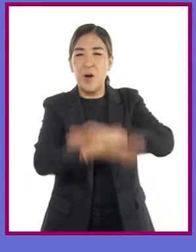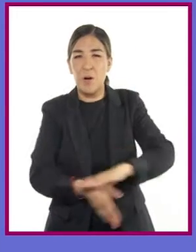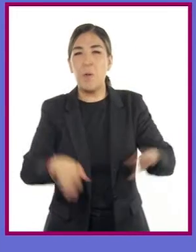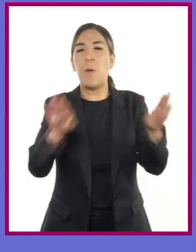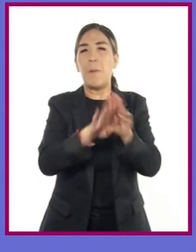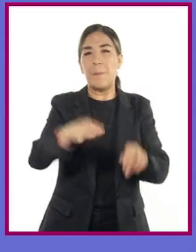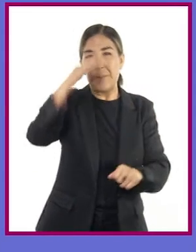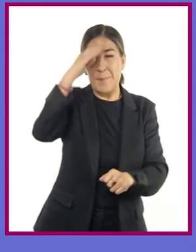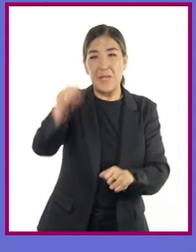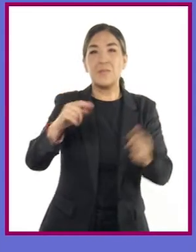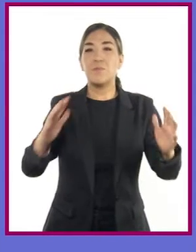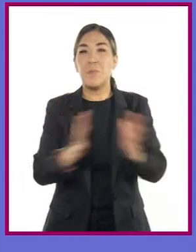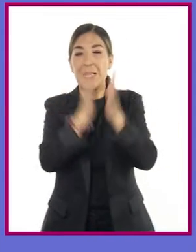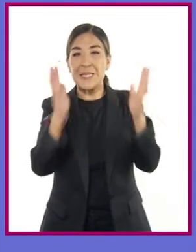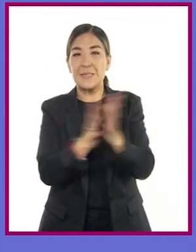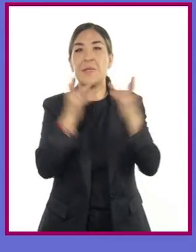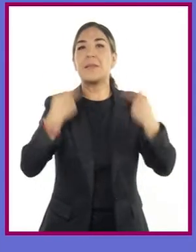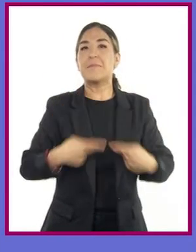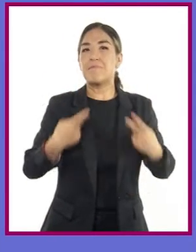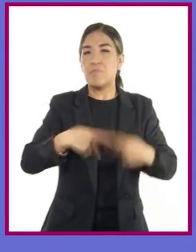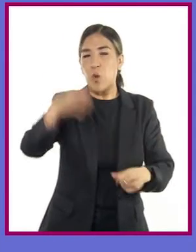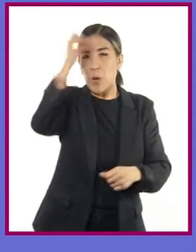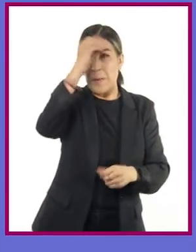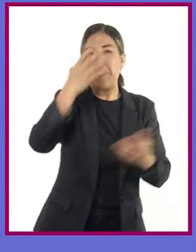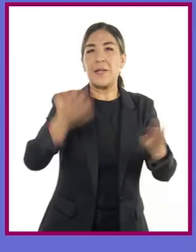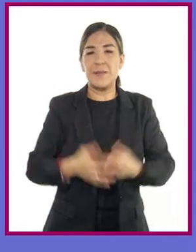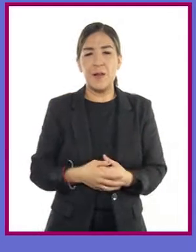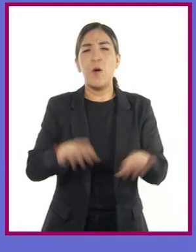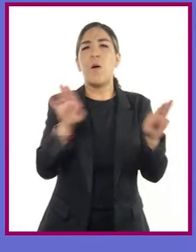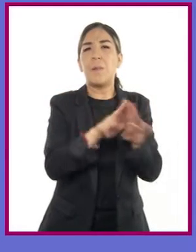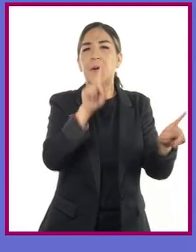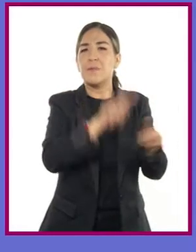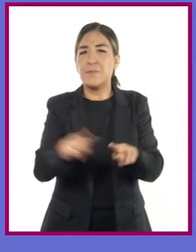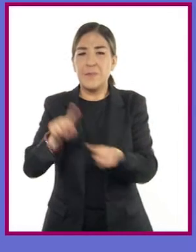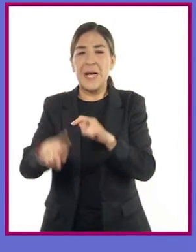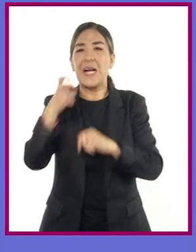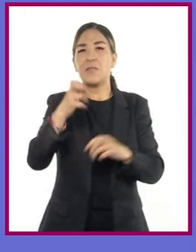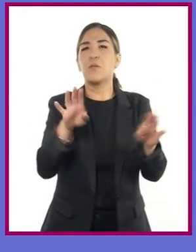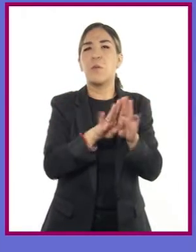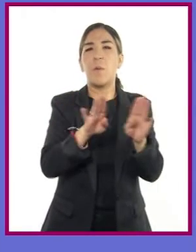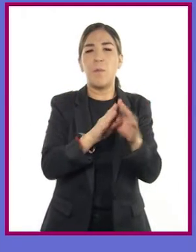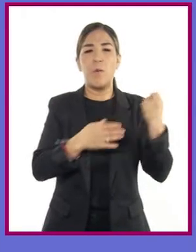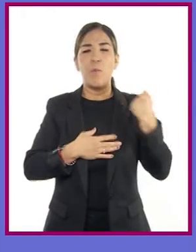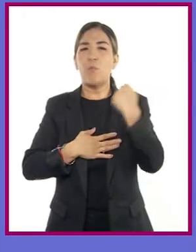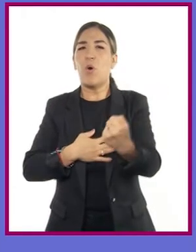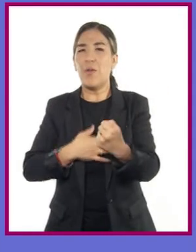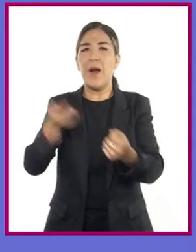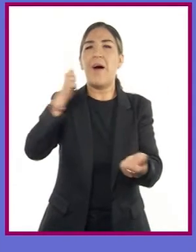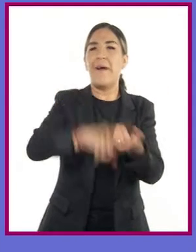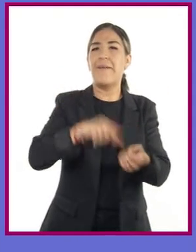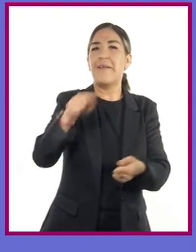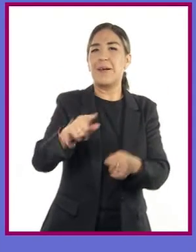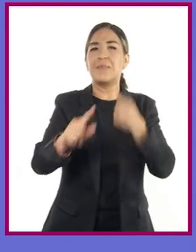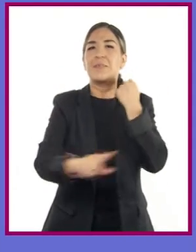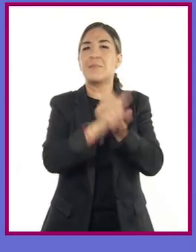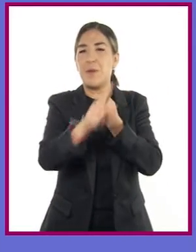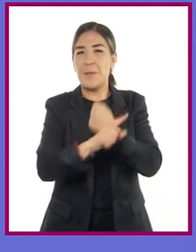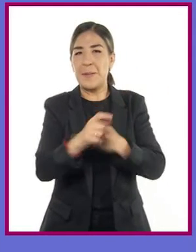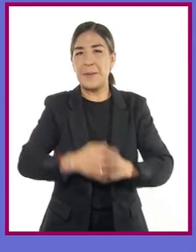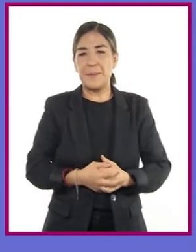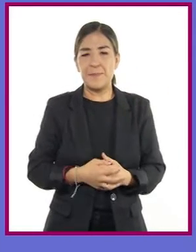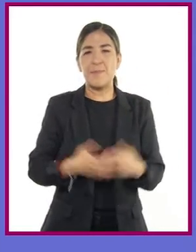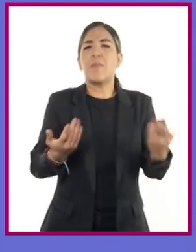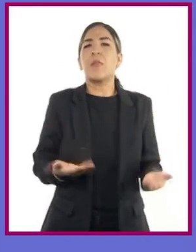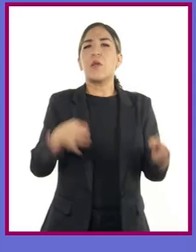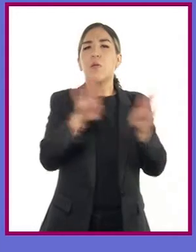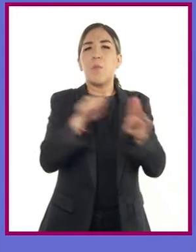de los participantes? ¿Cómo varían estas relaciones de poder que tienen los involucrados en el conflicto? ¿Cómo